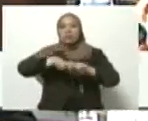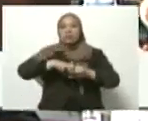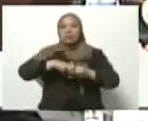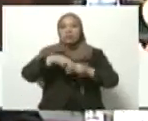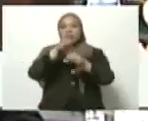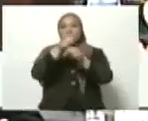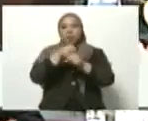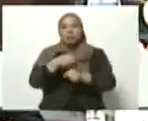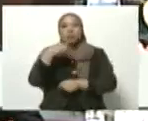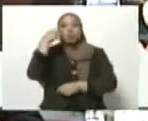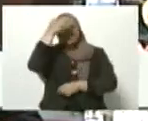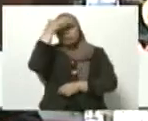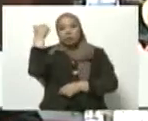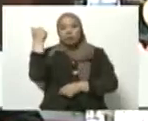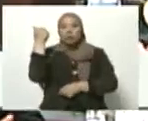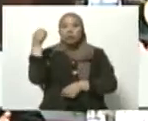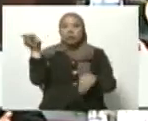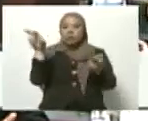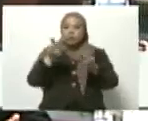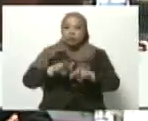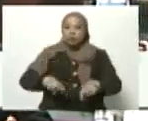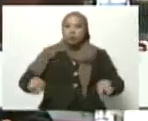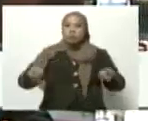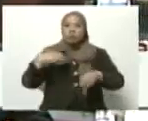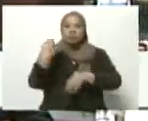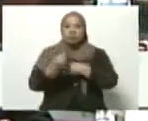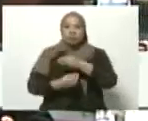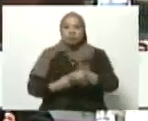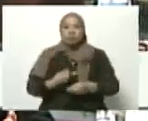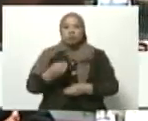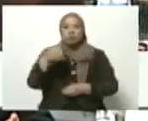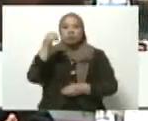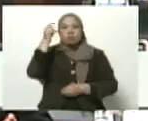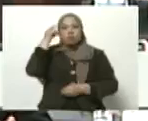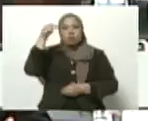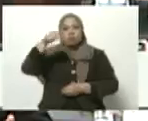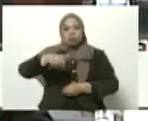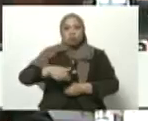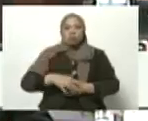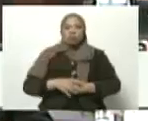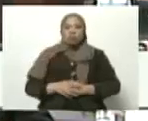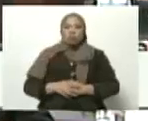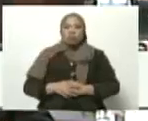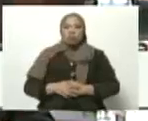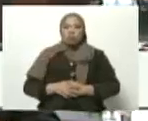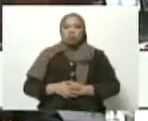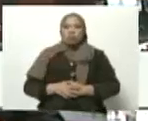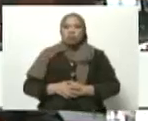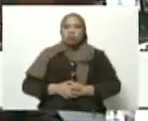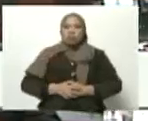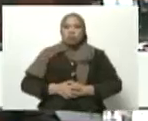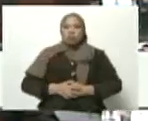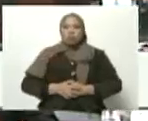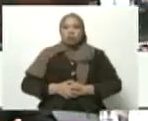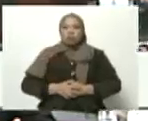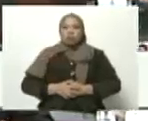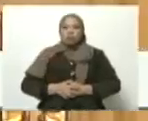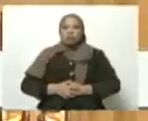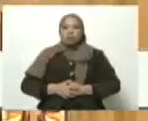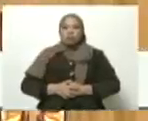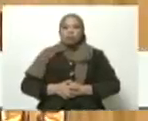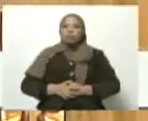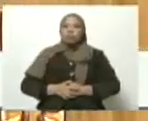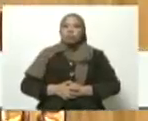olvide ese repaso que usted ha hecho en el día de hoy, en esta comparecencia.